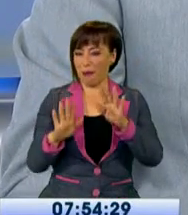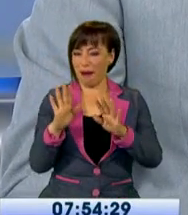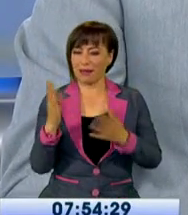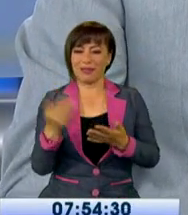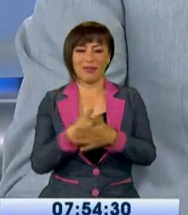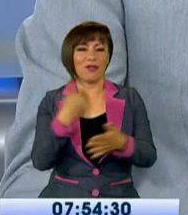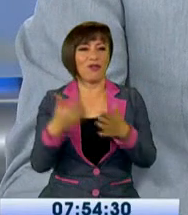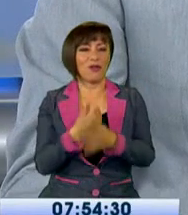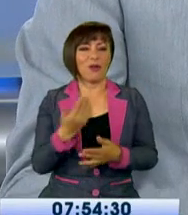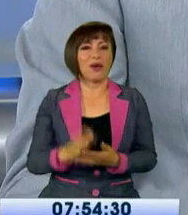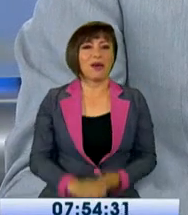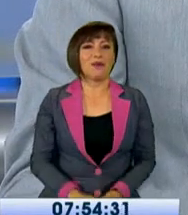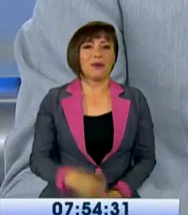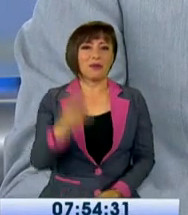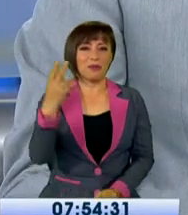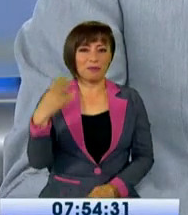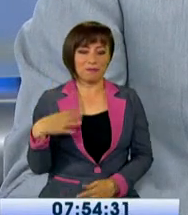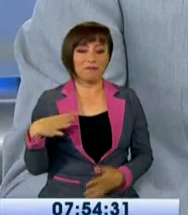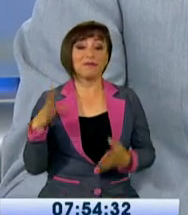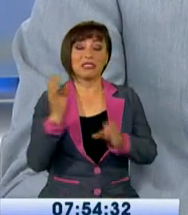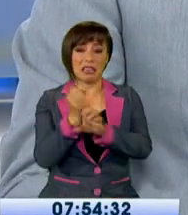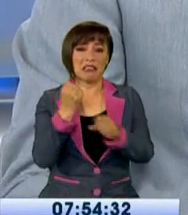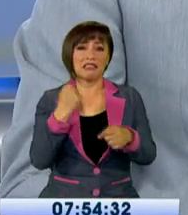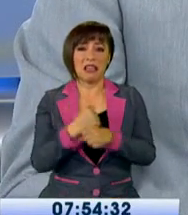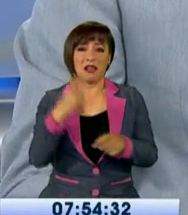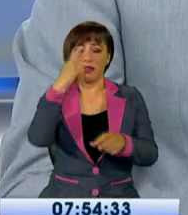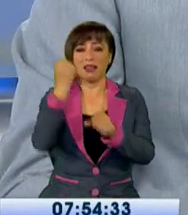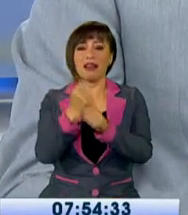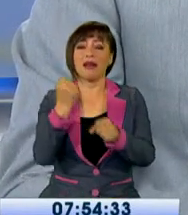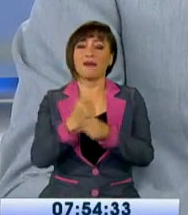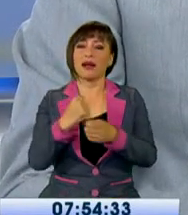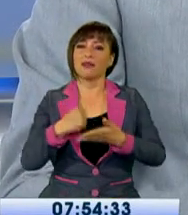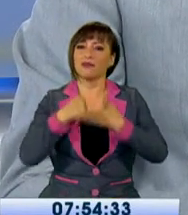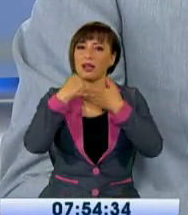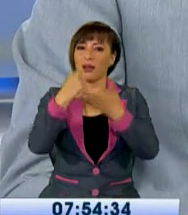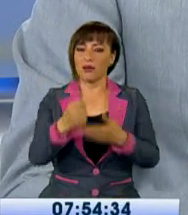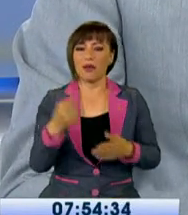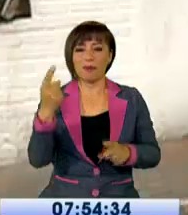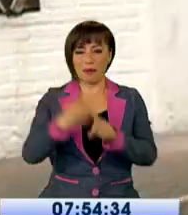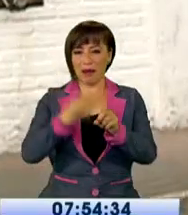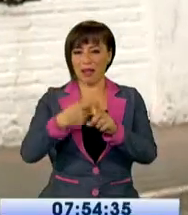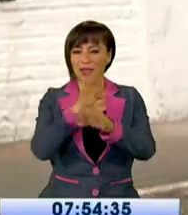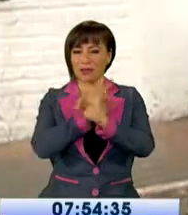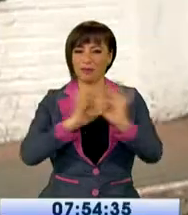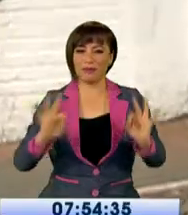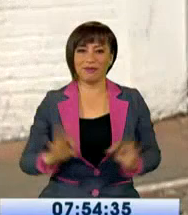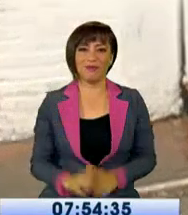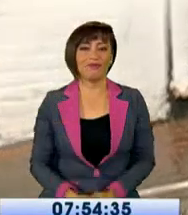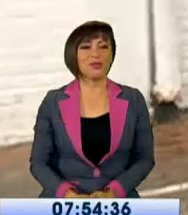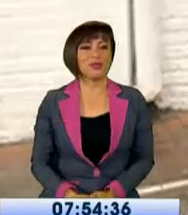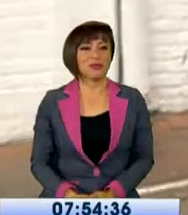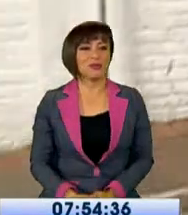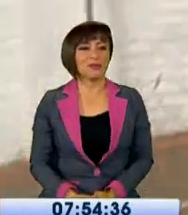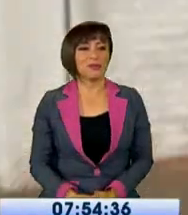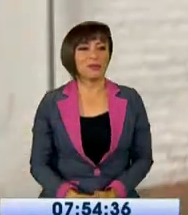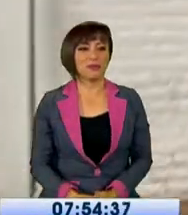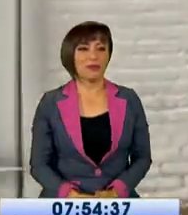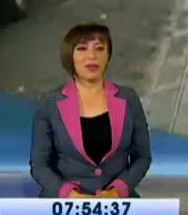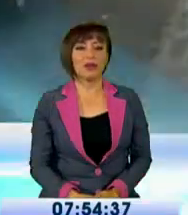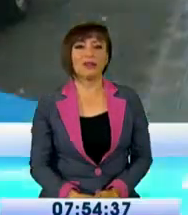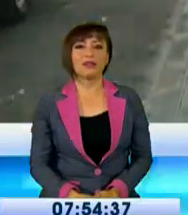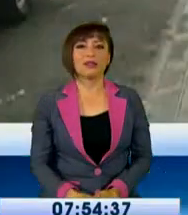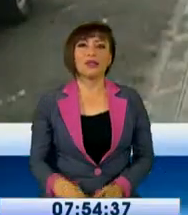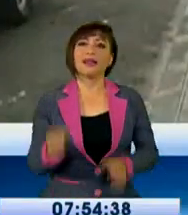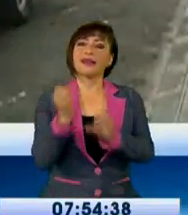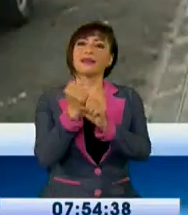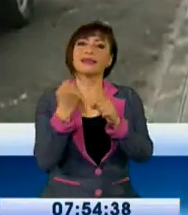pública Emaseo. Esta labor se hizo en el marco del programa Mercados Más Limpios. Con el fin de dar un servicio de limpieza profunda y de